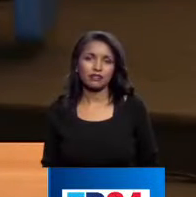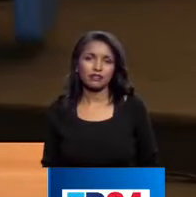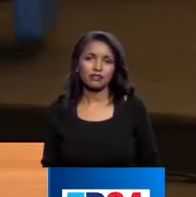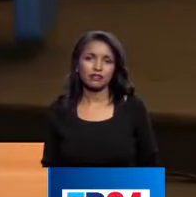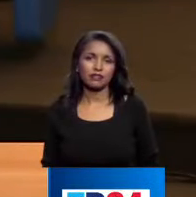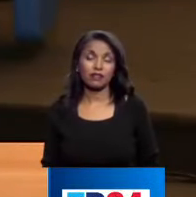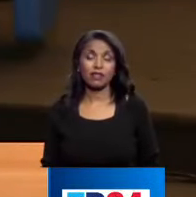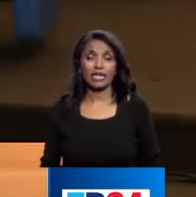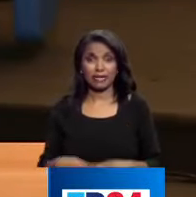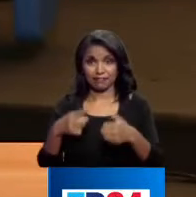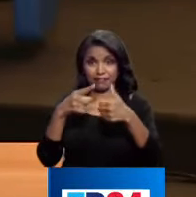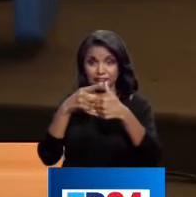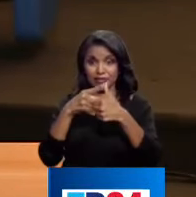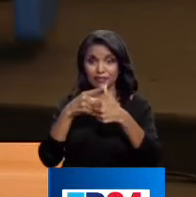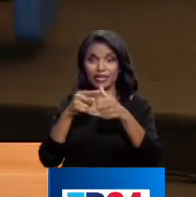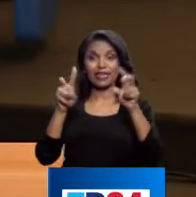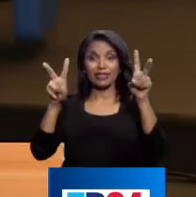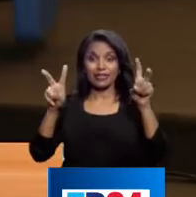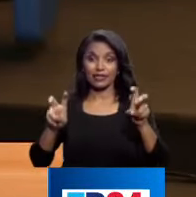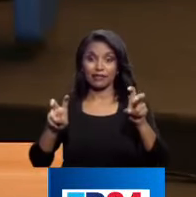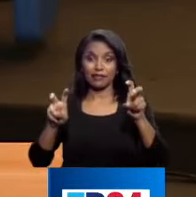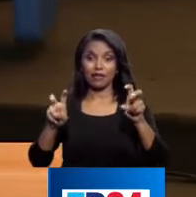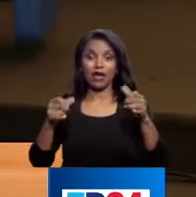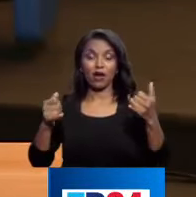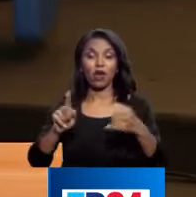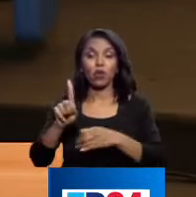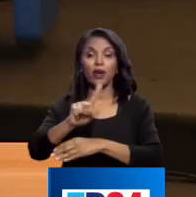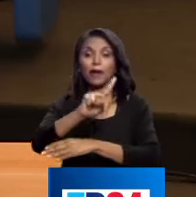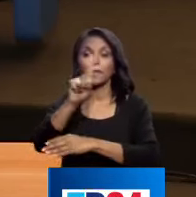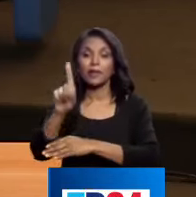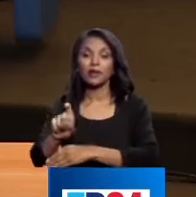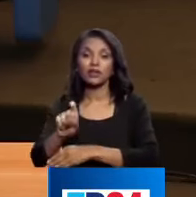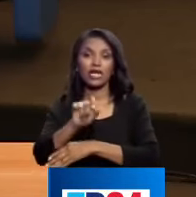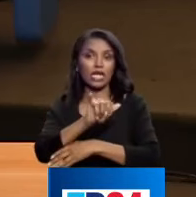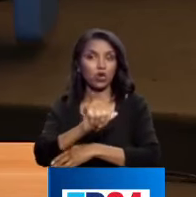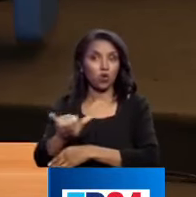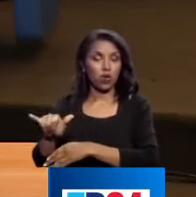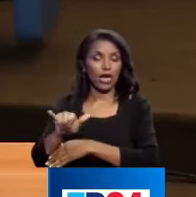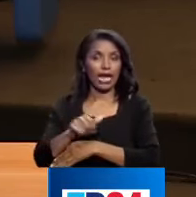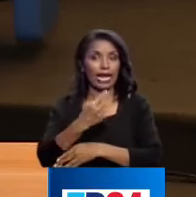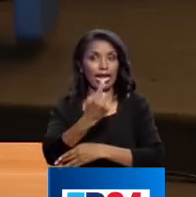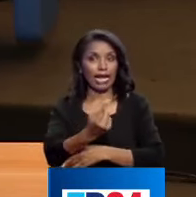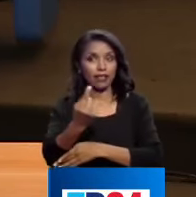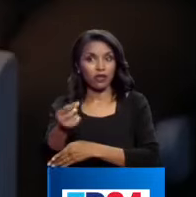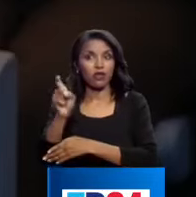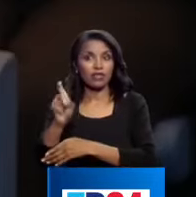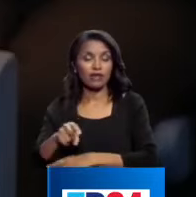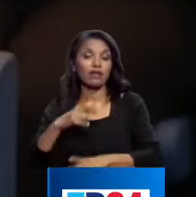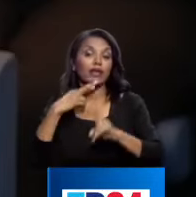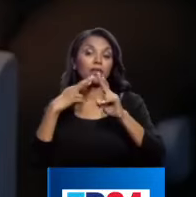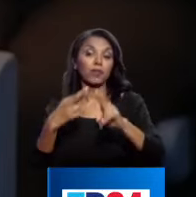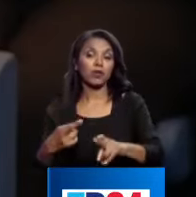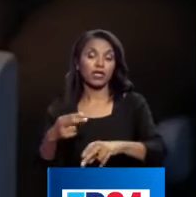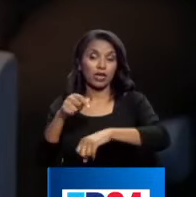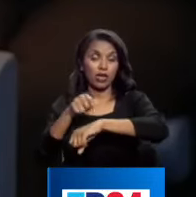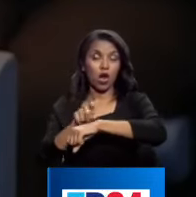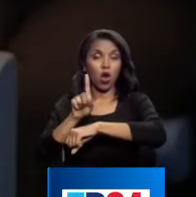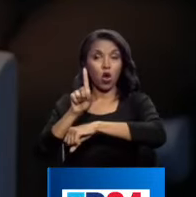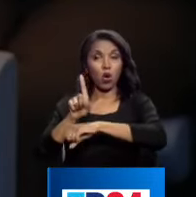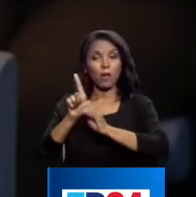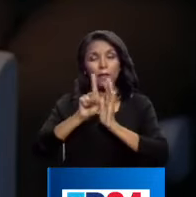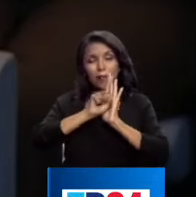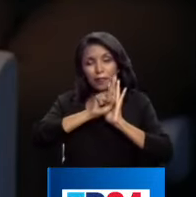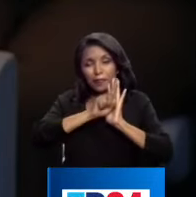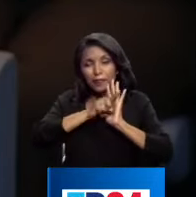Para este primer eje temático se ha seleccionado una pregunta igual para todos y cada participante tendrá un minuto